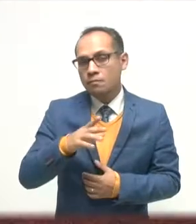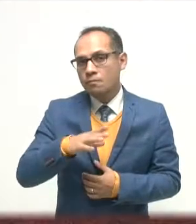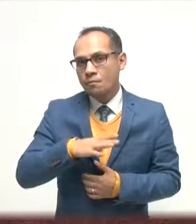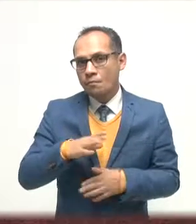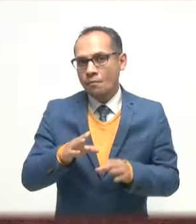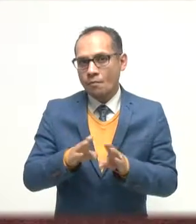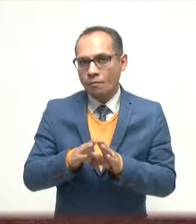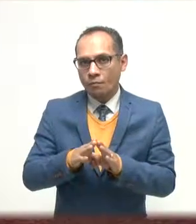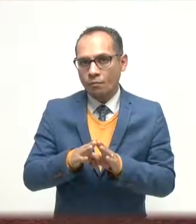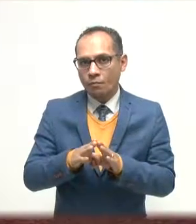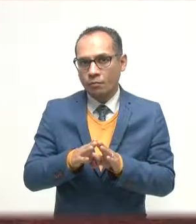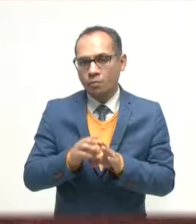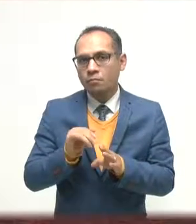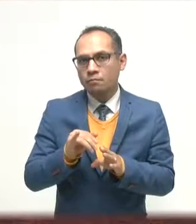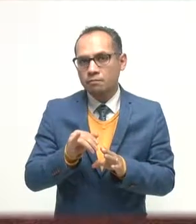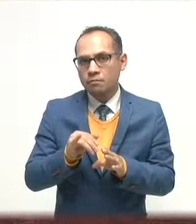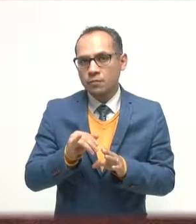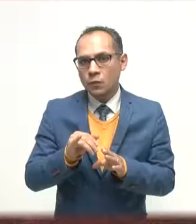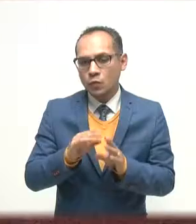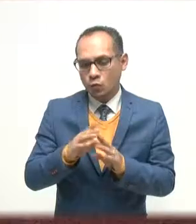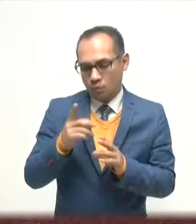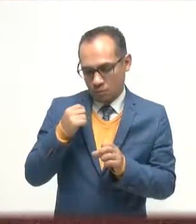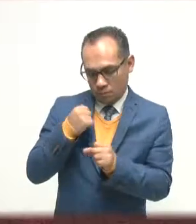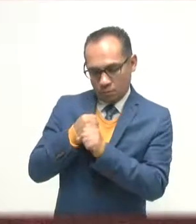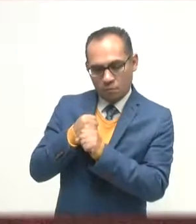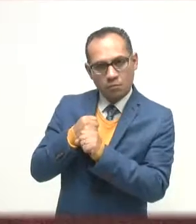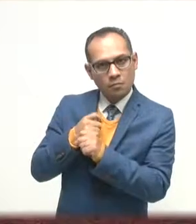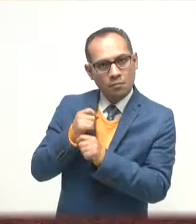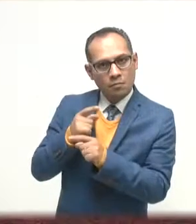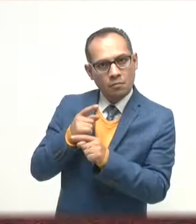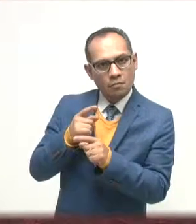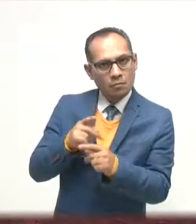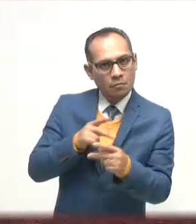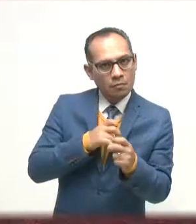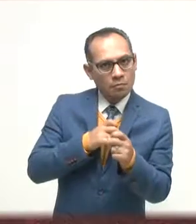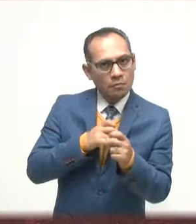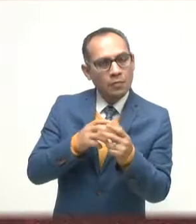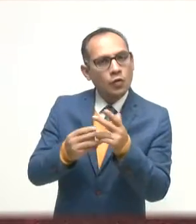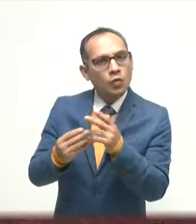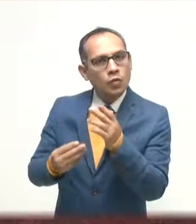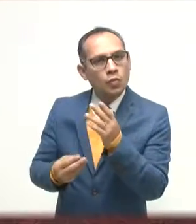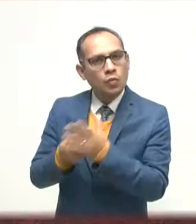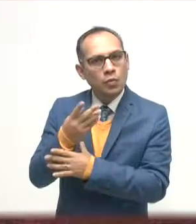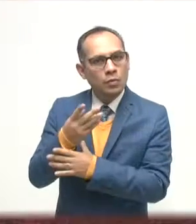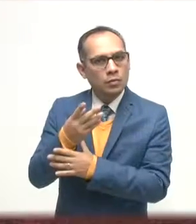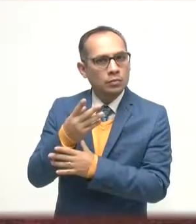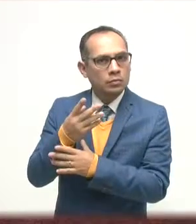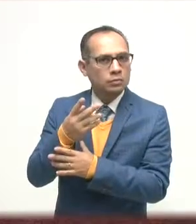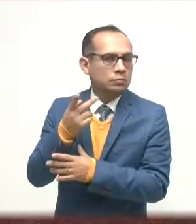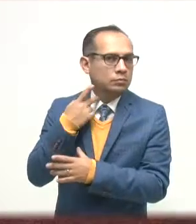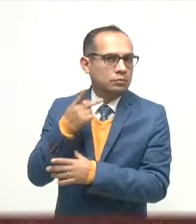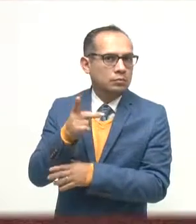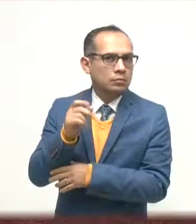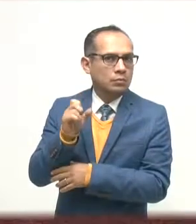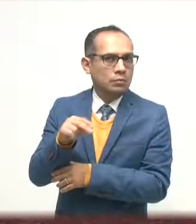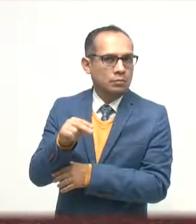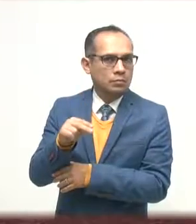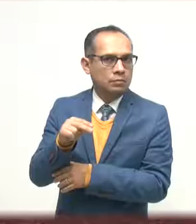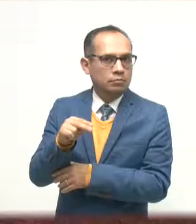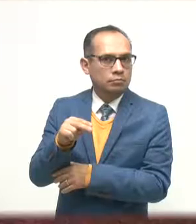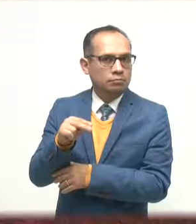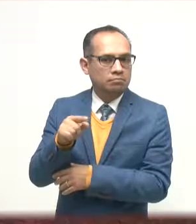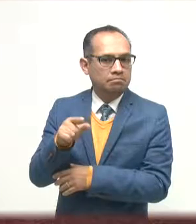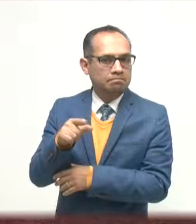que fue asaltado hace algunos años por estos neo panistas que no han entendido lo que es el país